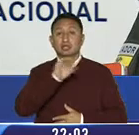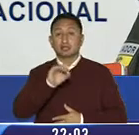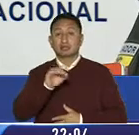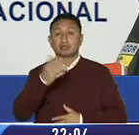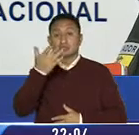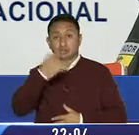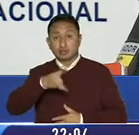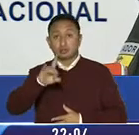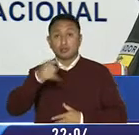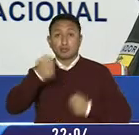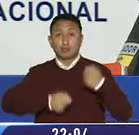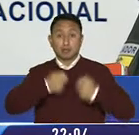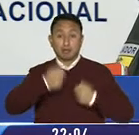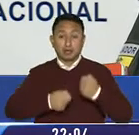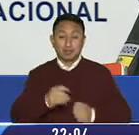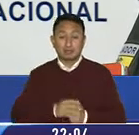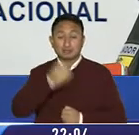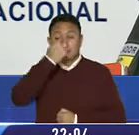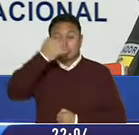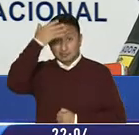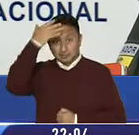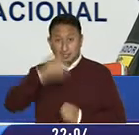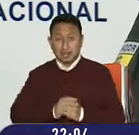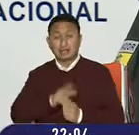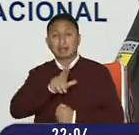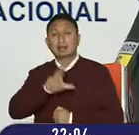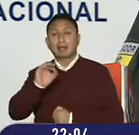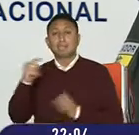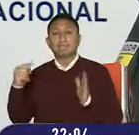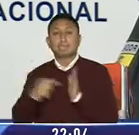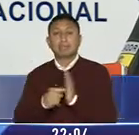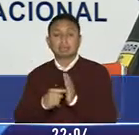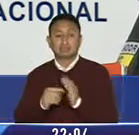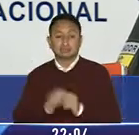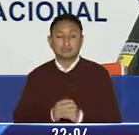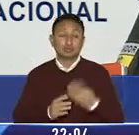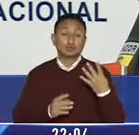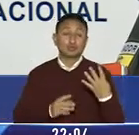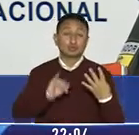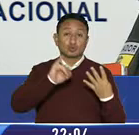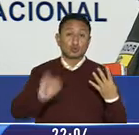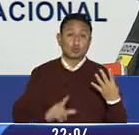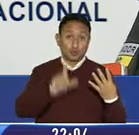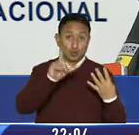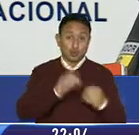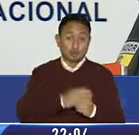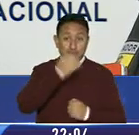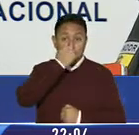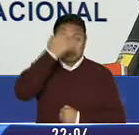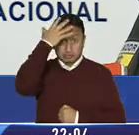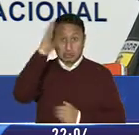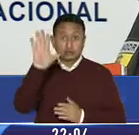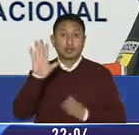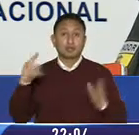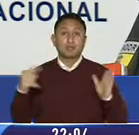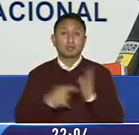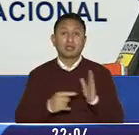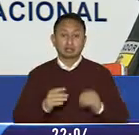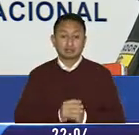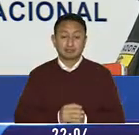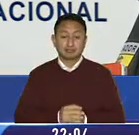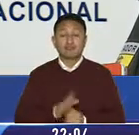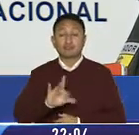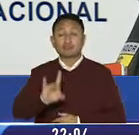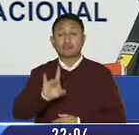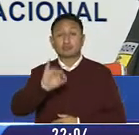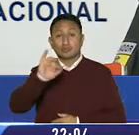de mayo en Santo Domingo de los Áchilas, $30,000. El 4 de julio en Santo Domingo, $5,000. Y el 8 de julio